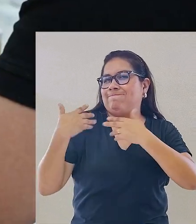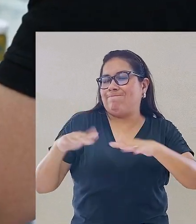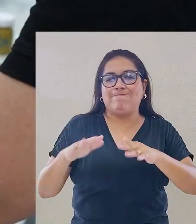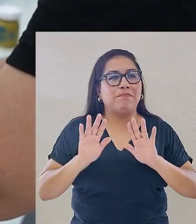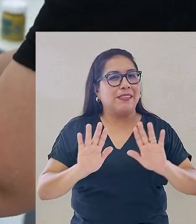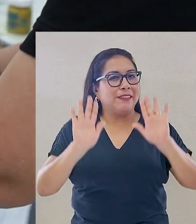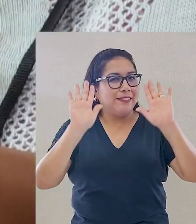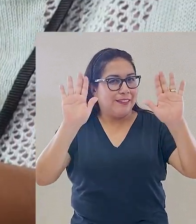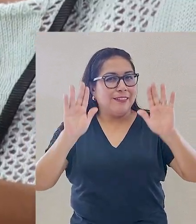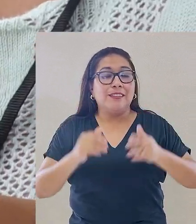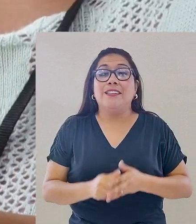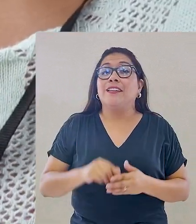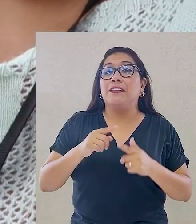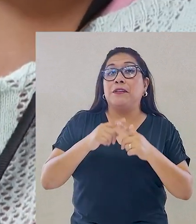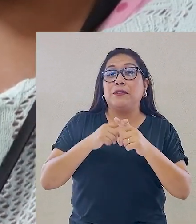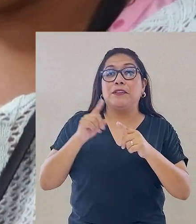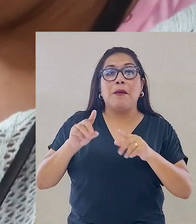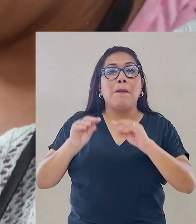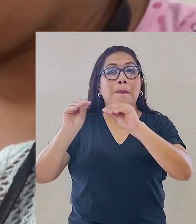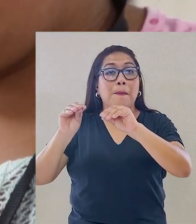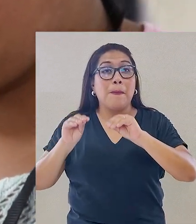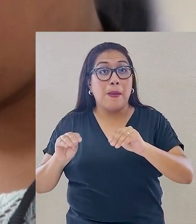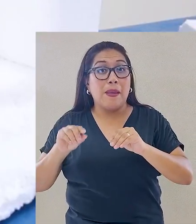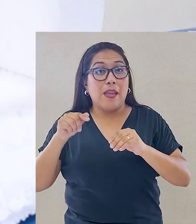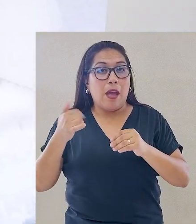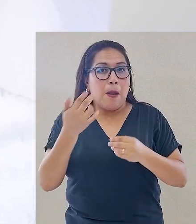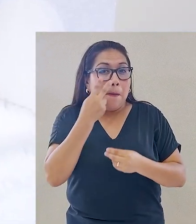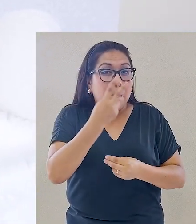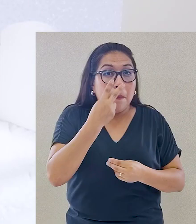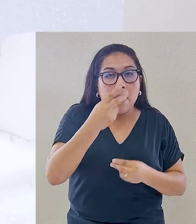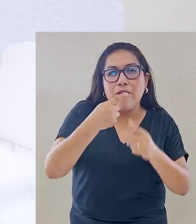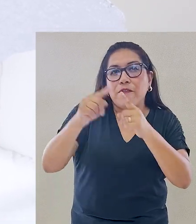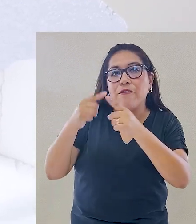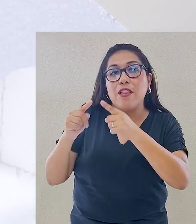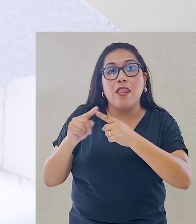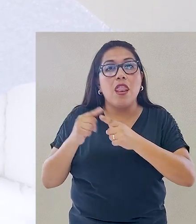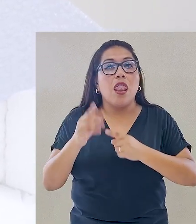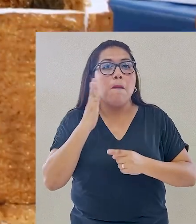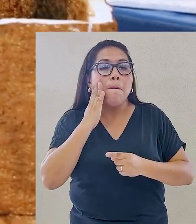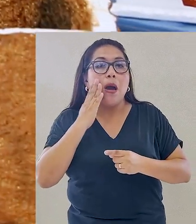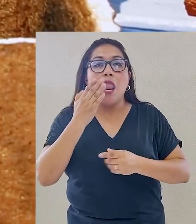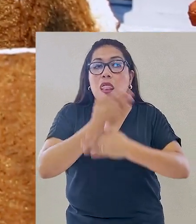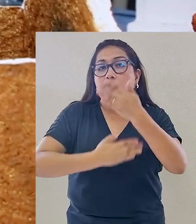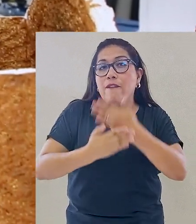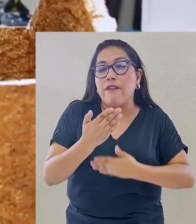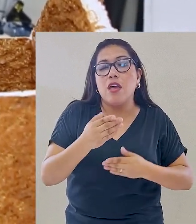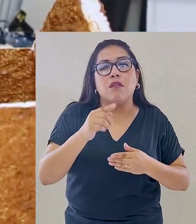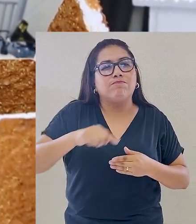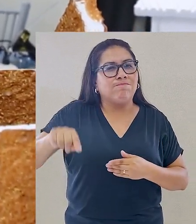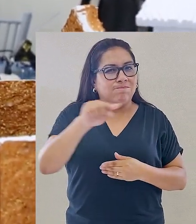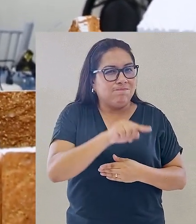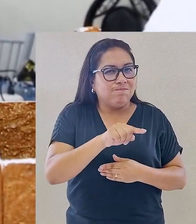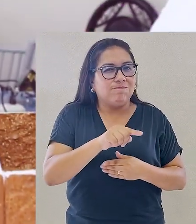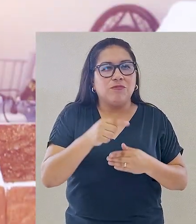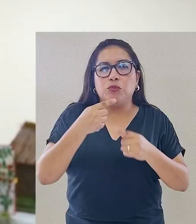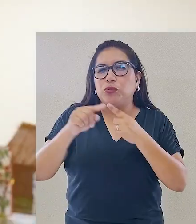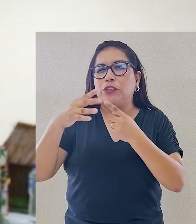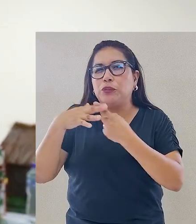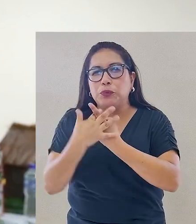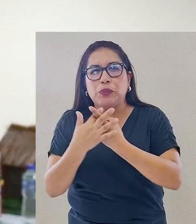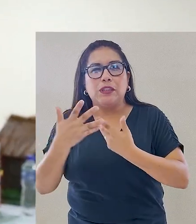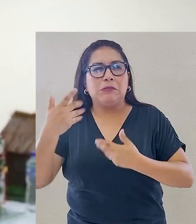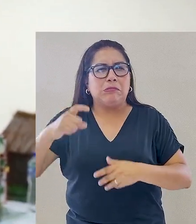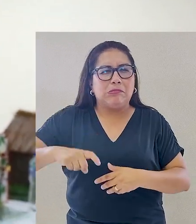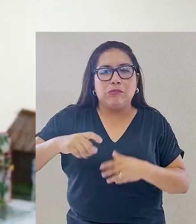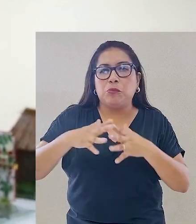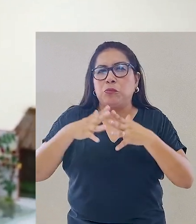tarea impresionante, los gastos por los materiales que tienen que implementar. Y ahora estamos viendo, ¿no? Diversas madres con discapacidad o con niños con discapacidad en